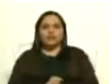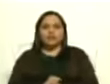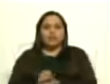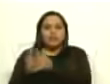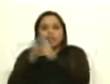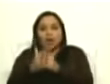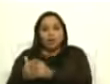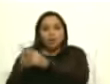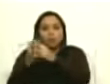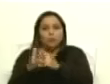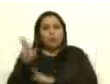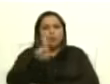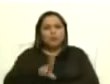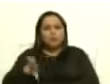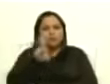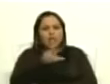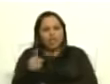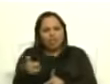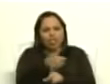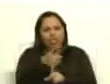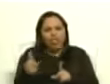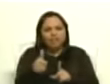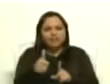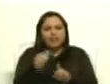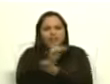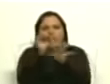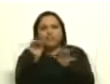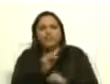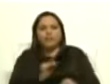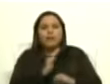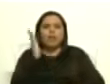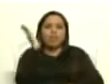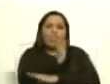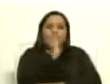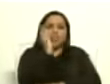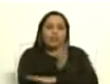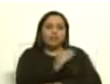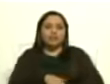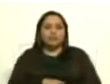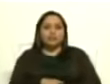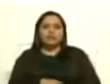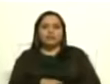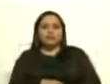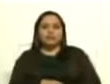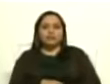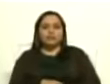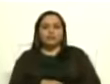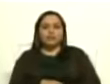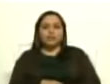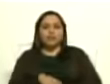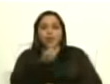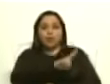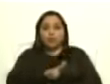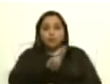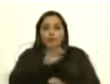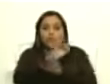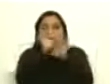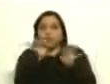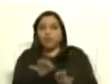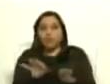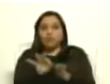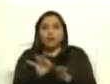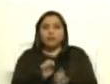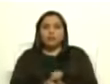somete y usa las medidas coercitivas unilaterales o mal llamadas sanciones, las utiliza como medio de